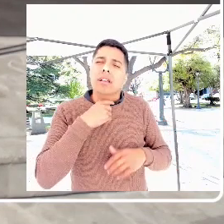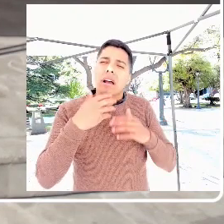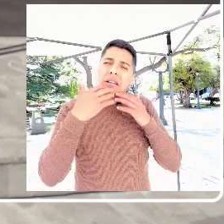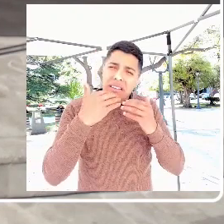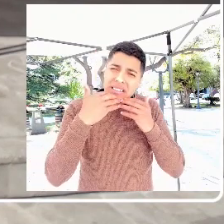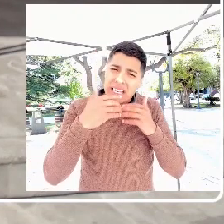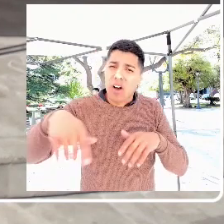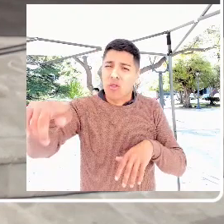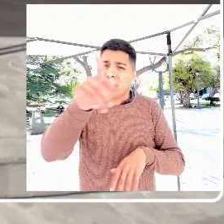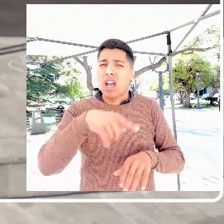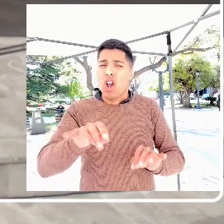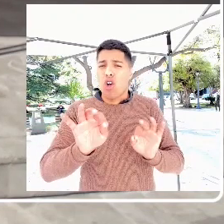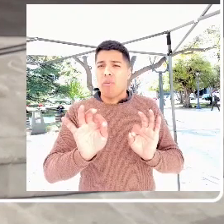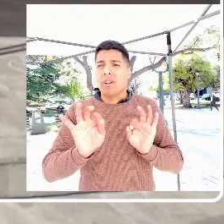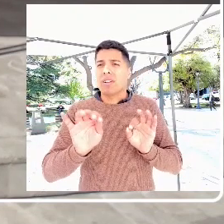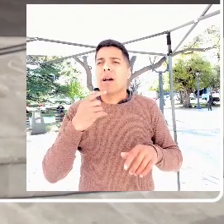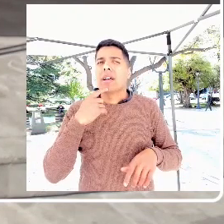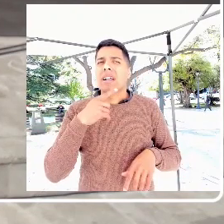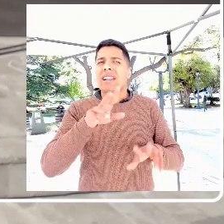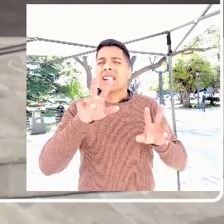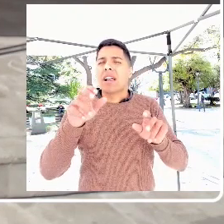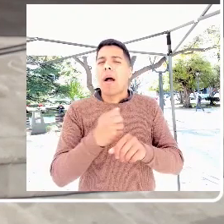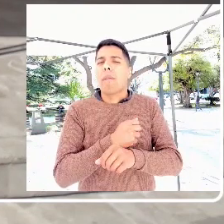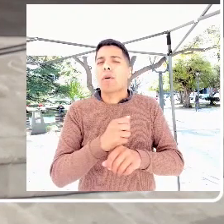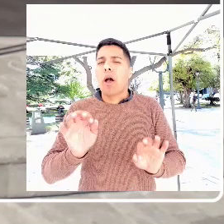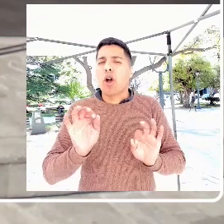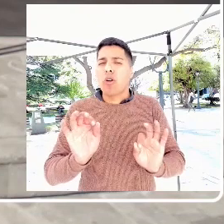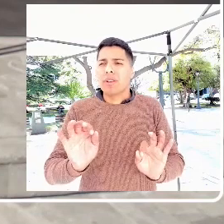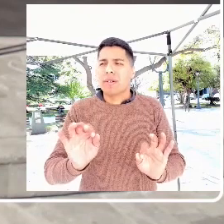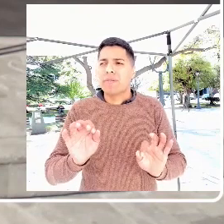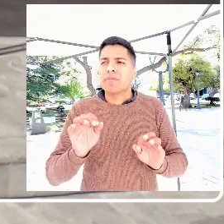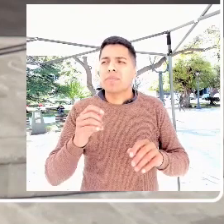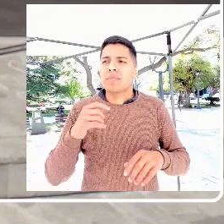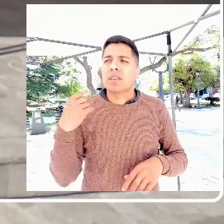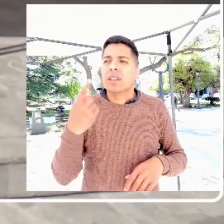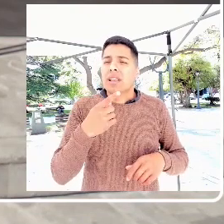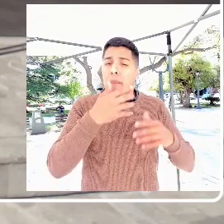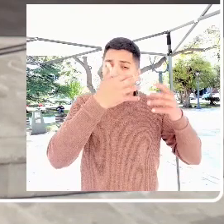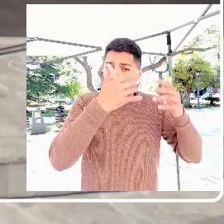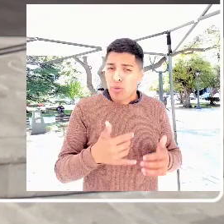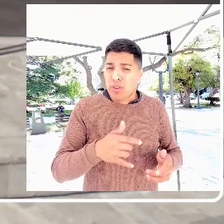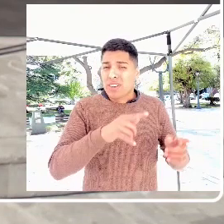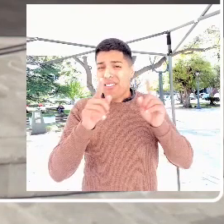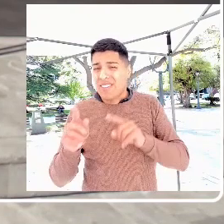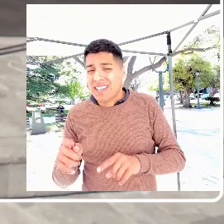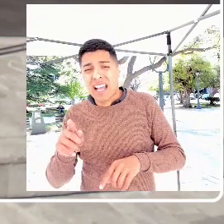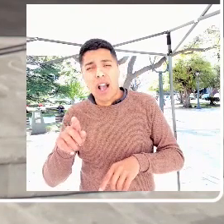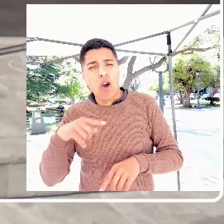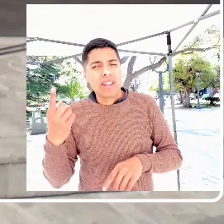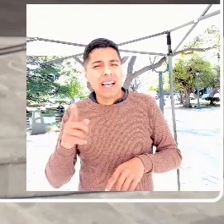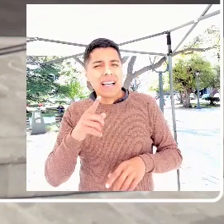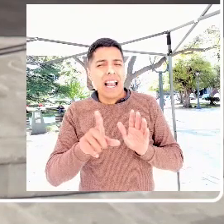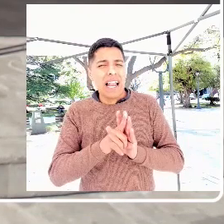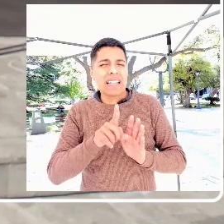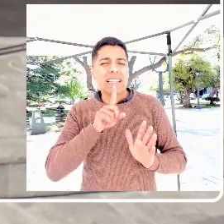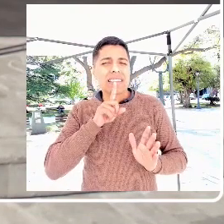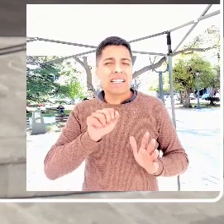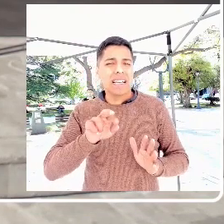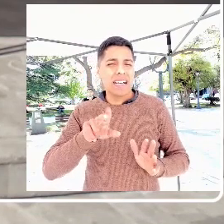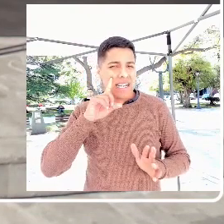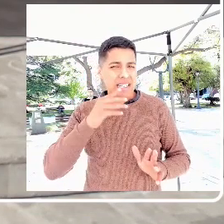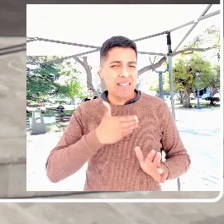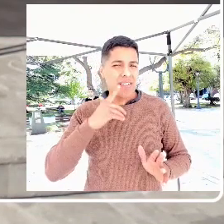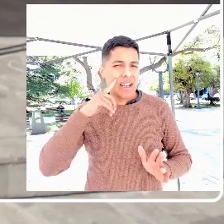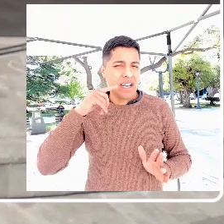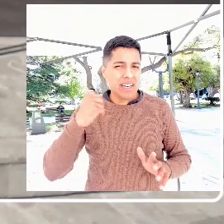también lo ha dicho, con respecto a la aprobación por unanimidad, tanto en el presupuesto como en la tarifaria. La Municipalidad de Godoy Cruz, en